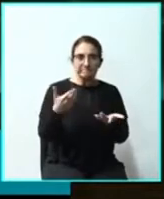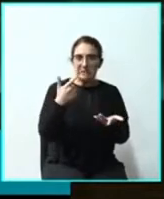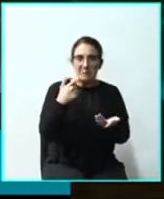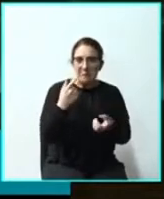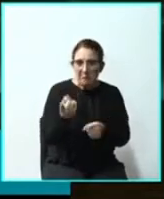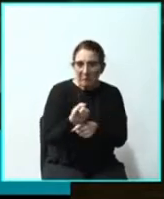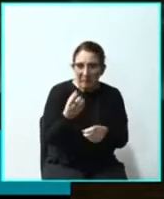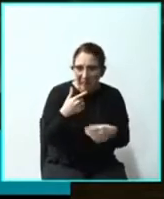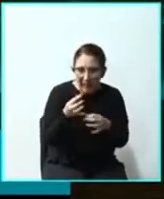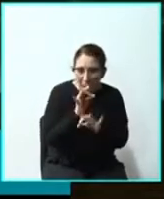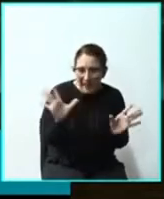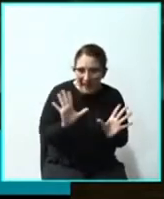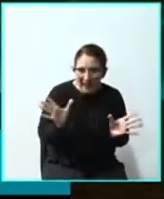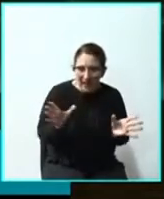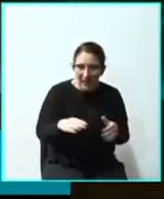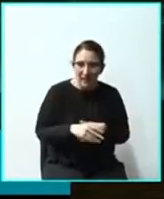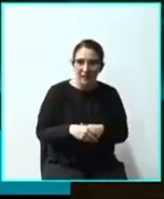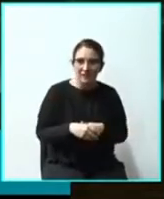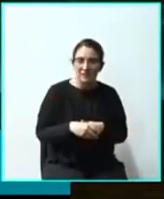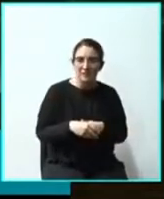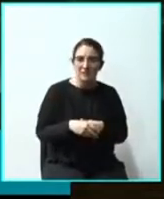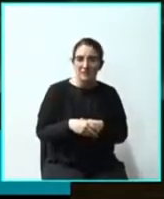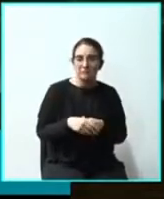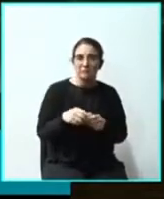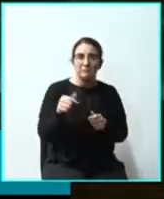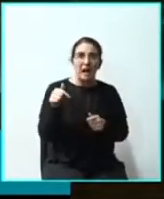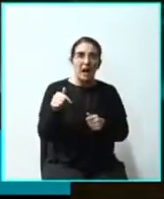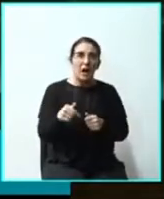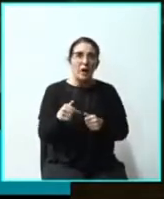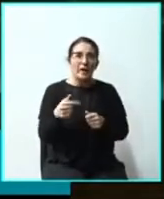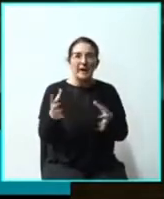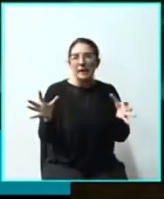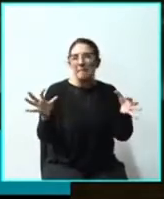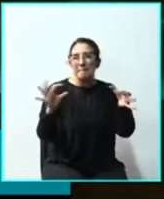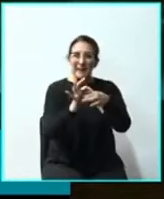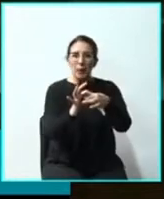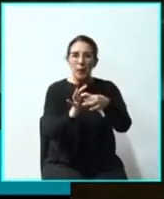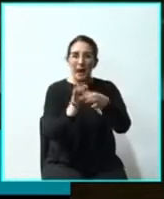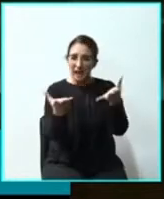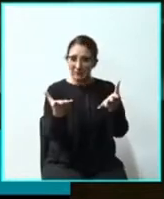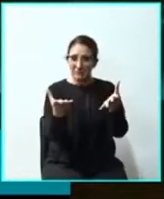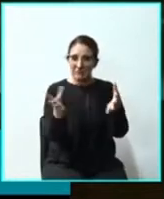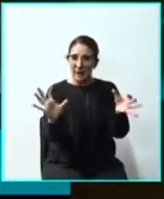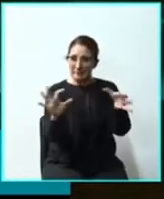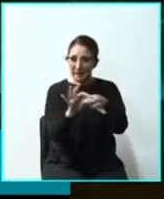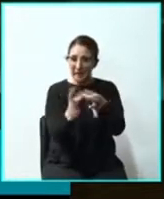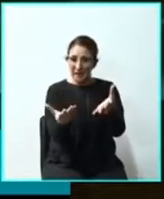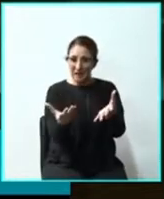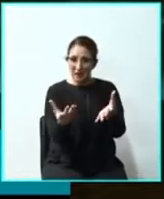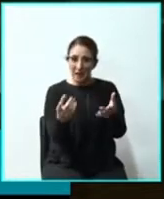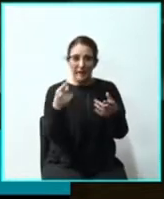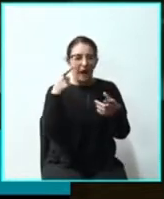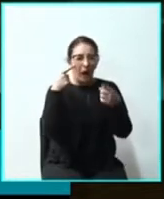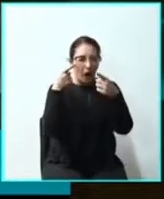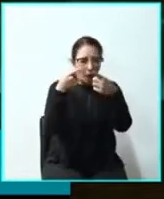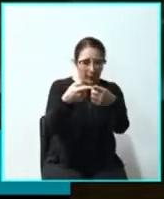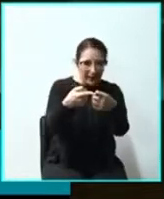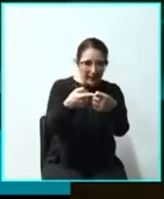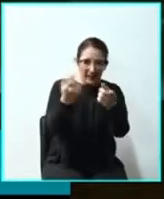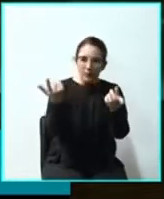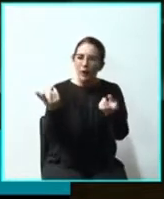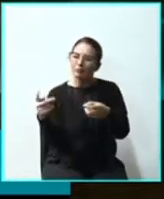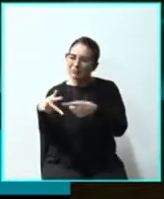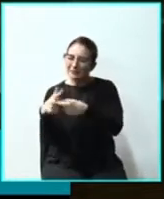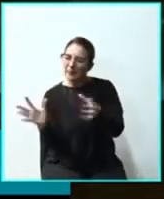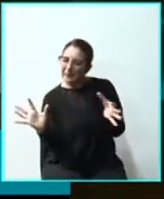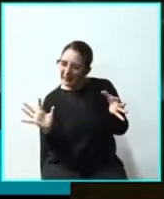acá. No tiene equilibrio. Es decir, tiene que haber una relación entre lo que se aplica y el propósito que se pretende combatir.